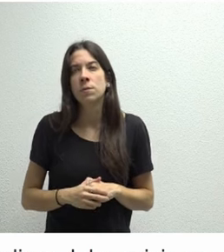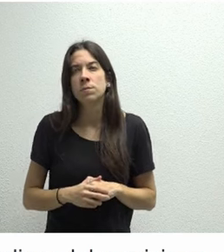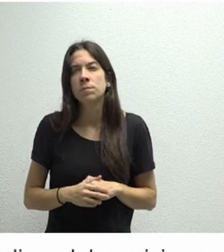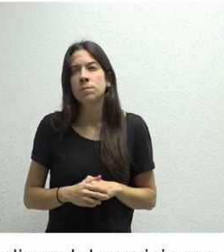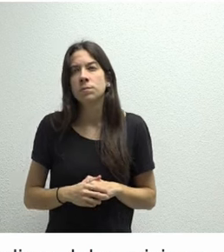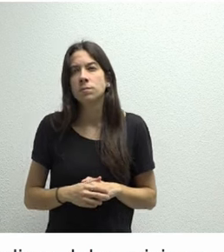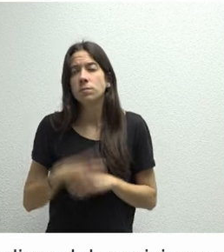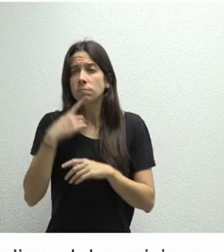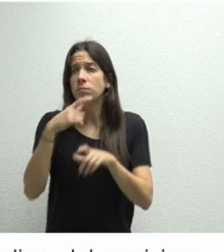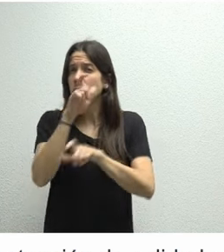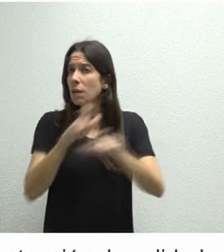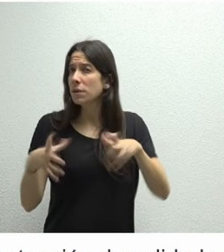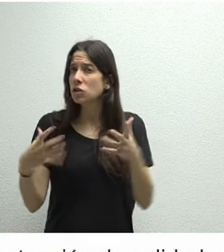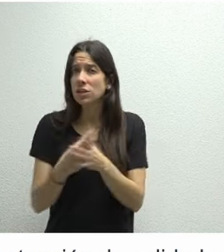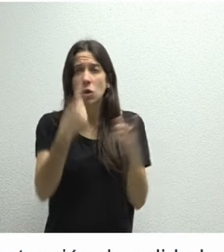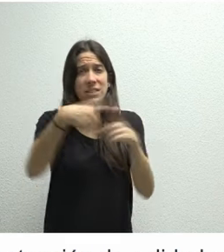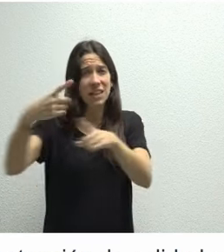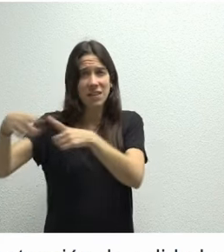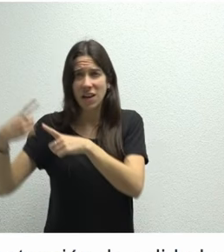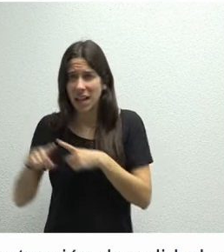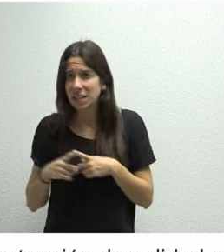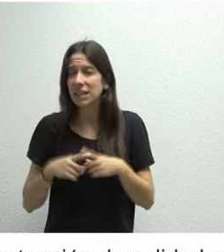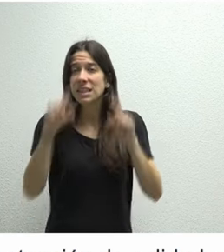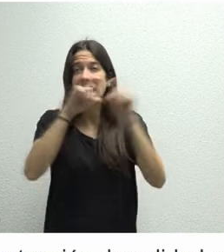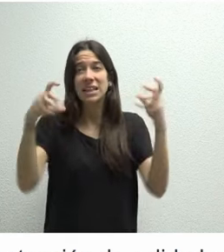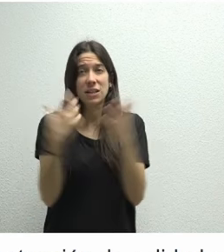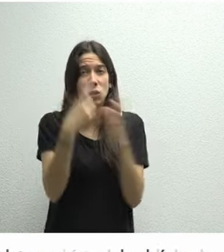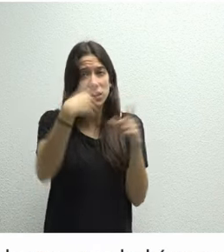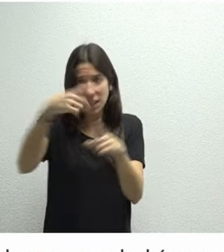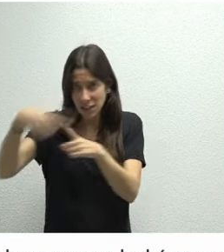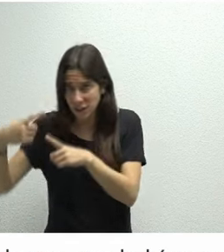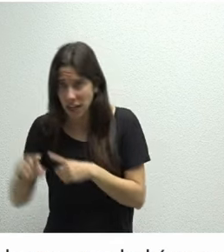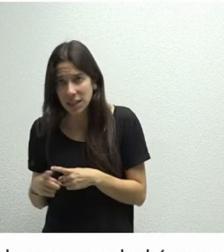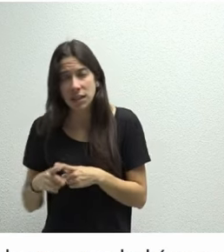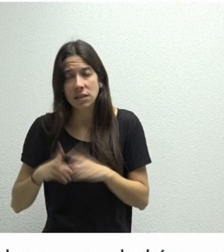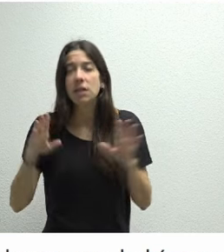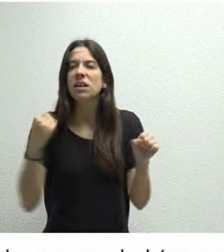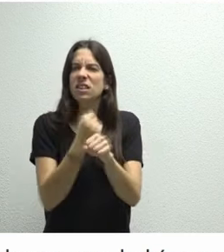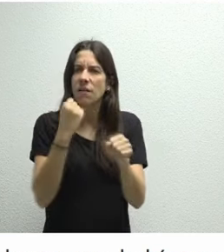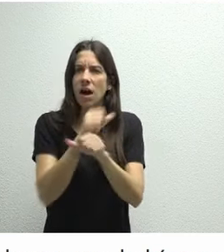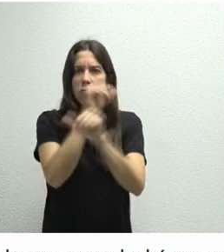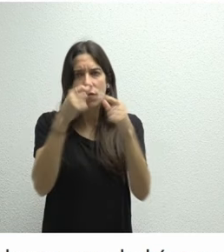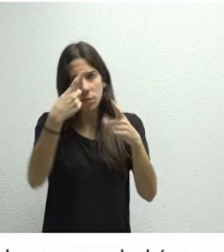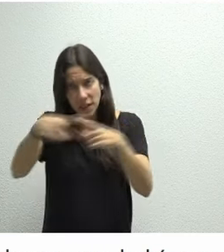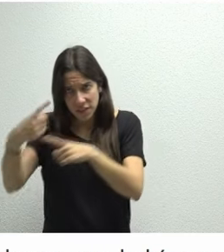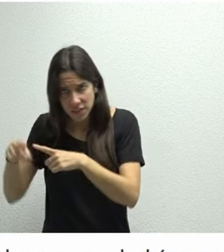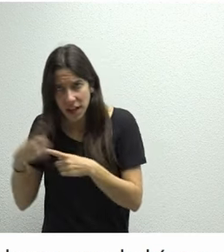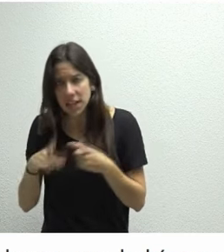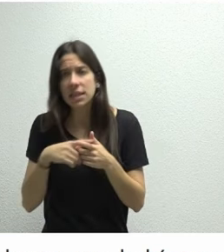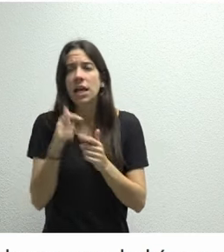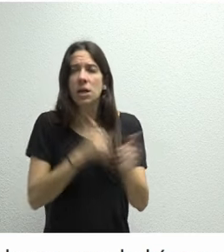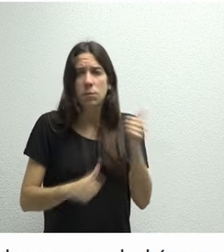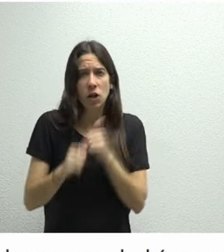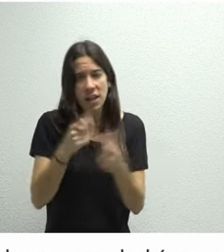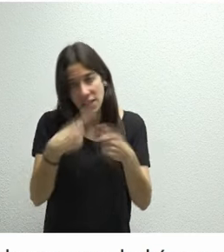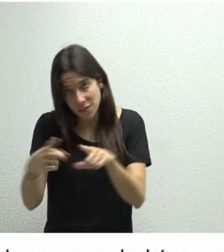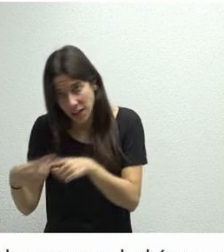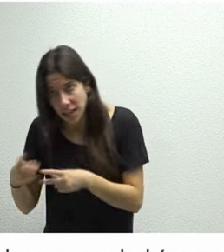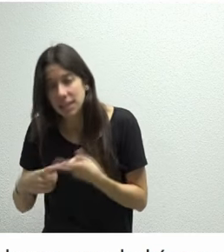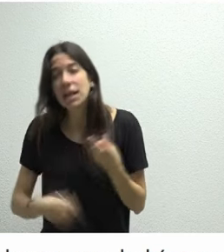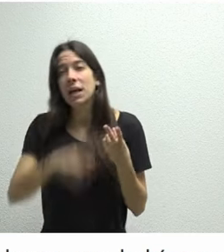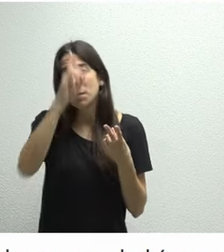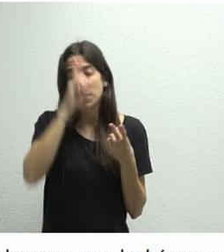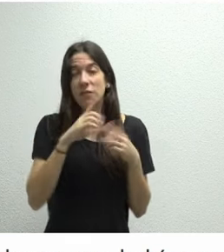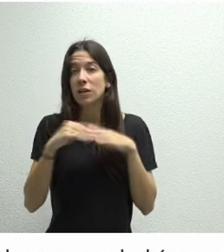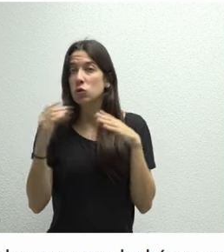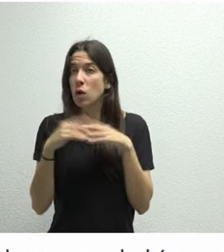todas las personas son distintas y todas las entidades son distintas trabajan de una forma distinta tienen una prioridad tienen un perfil de usuari